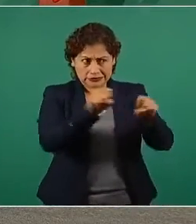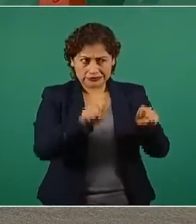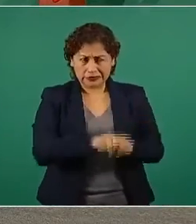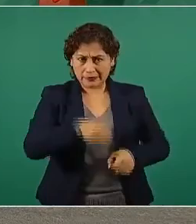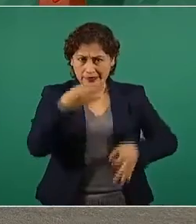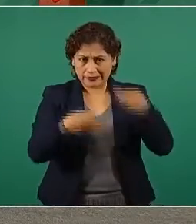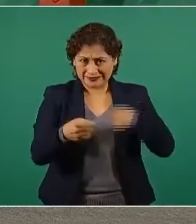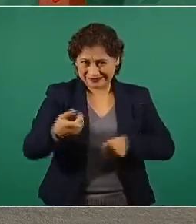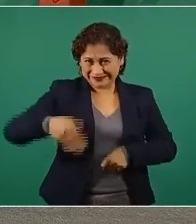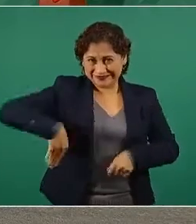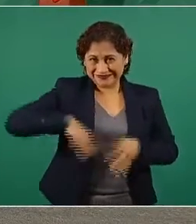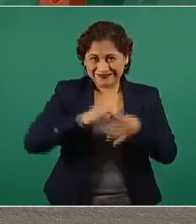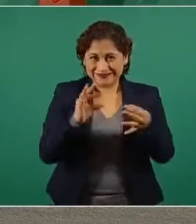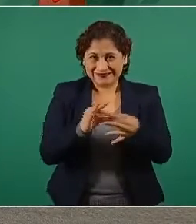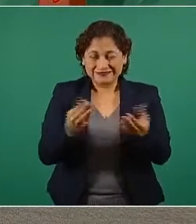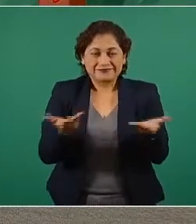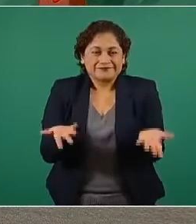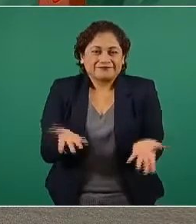Es